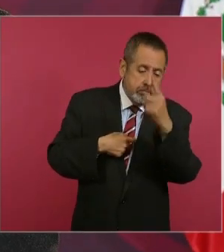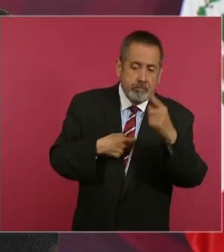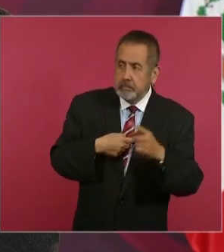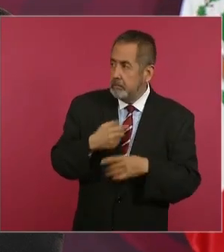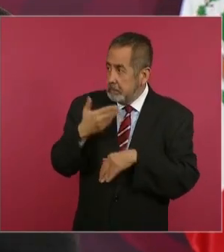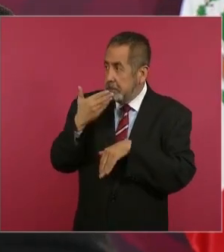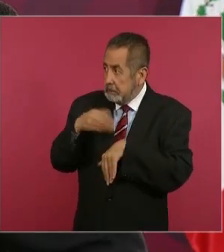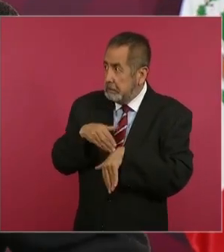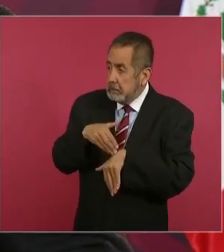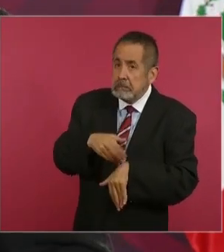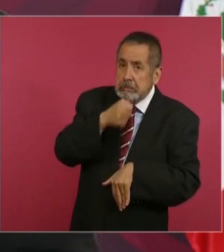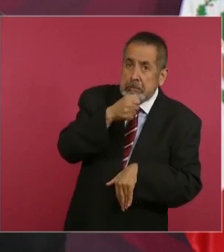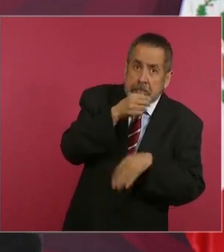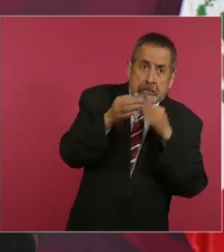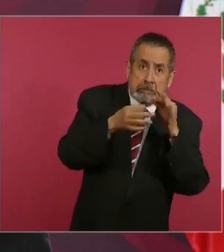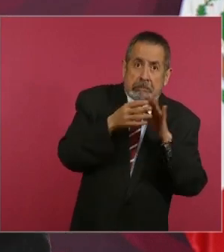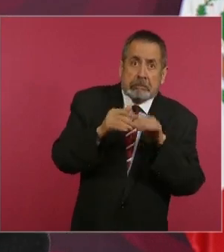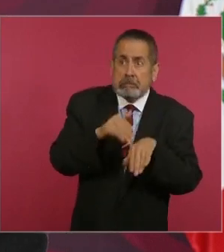mandan